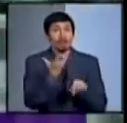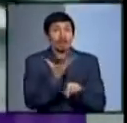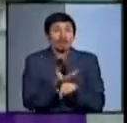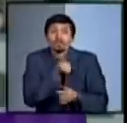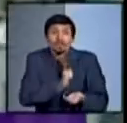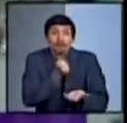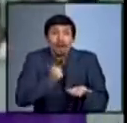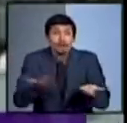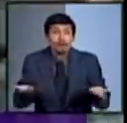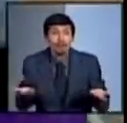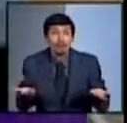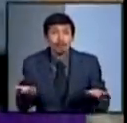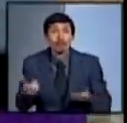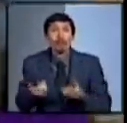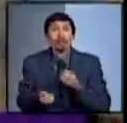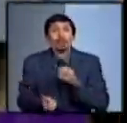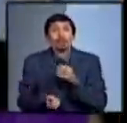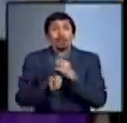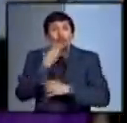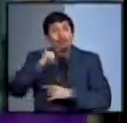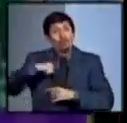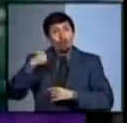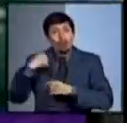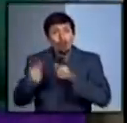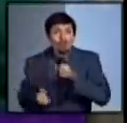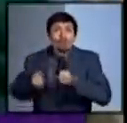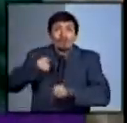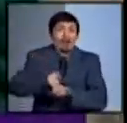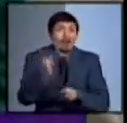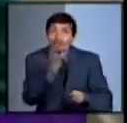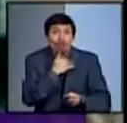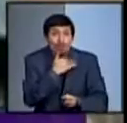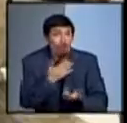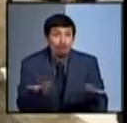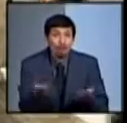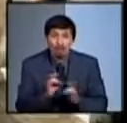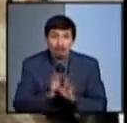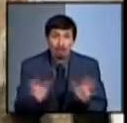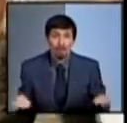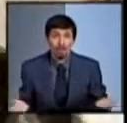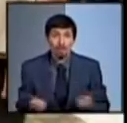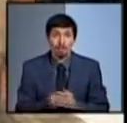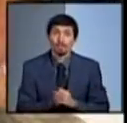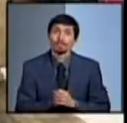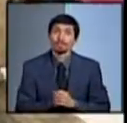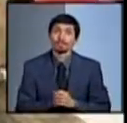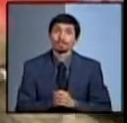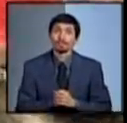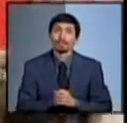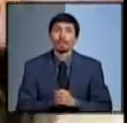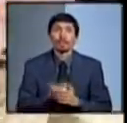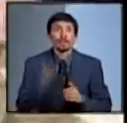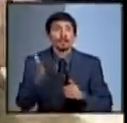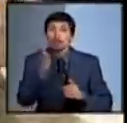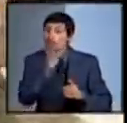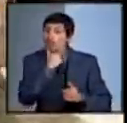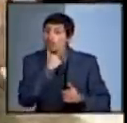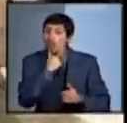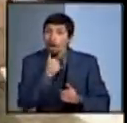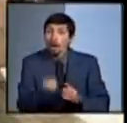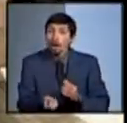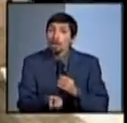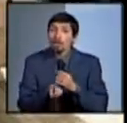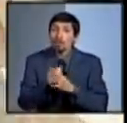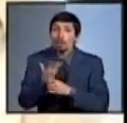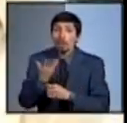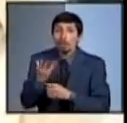carencia. La generación de recambio aún no está del todo clara. El hecho de que detrás de ellos no venía